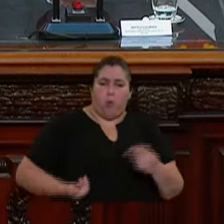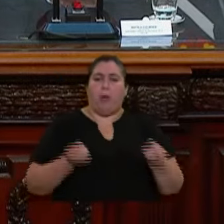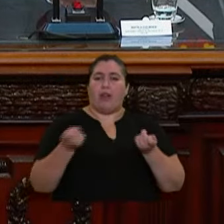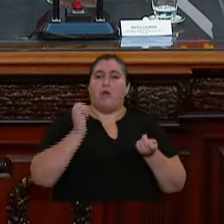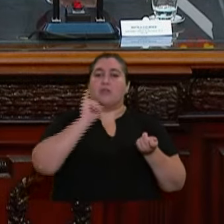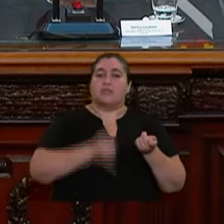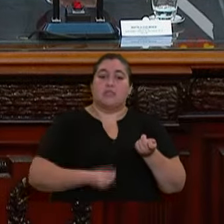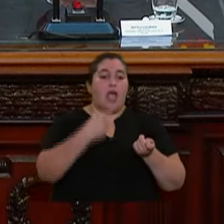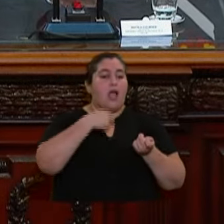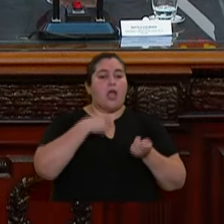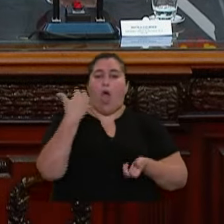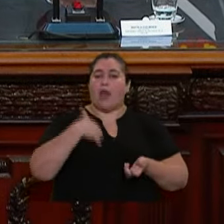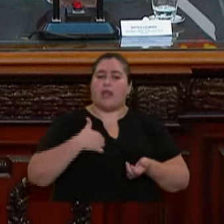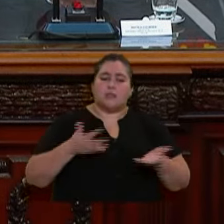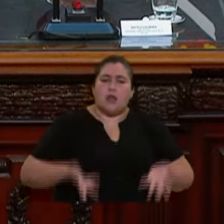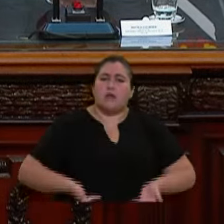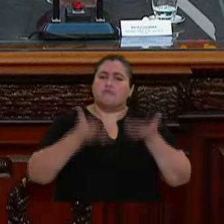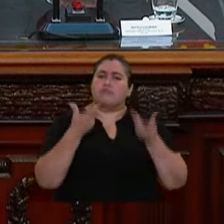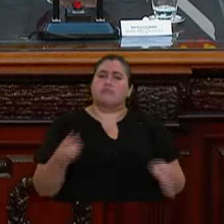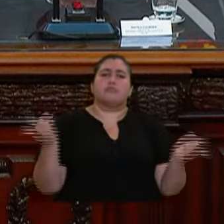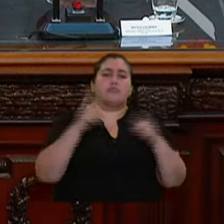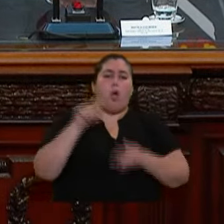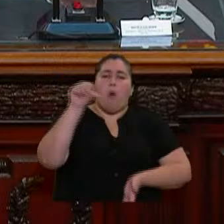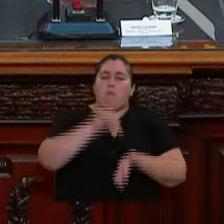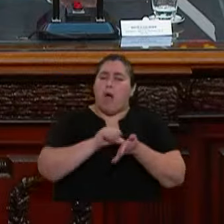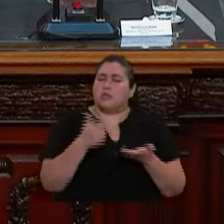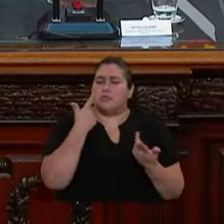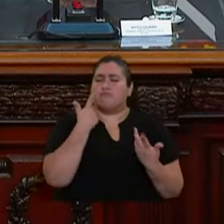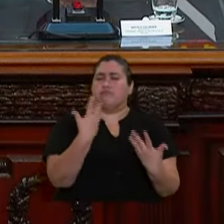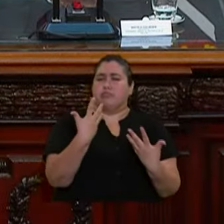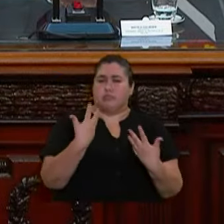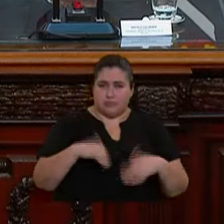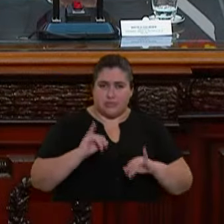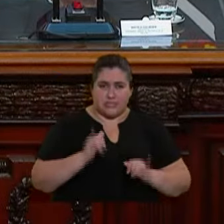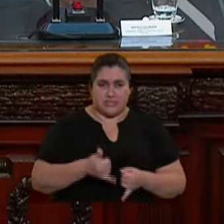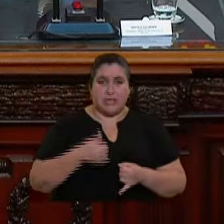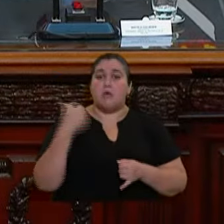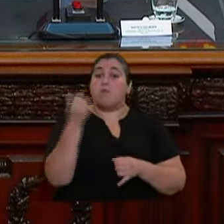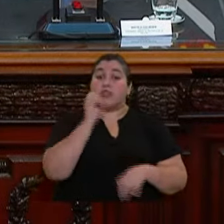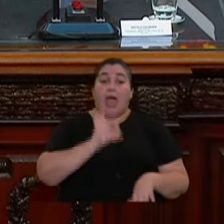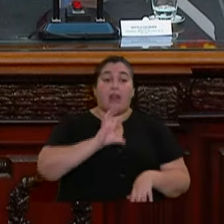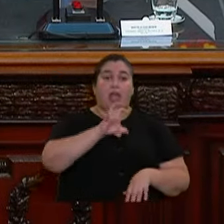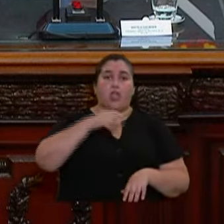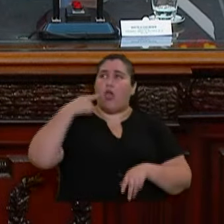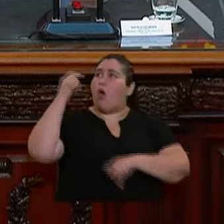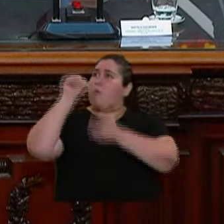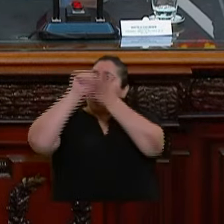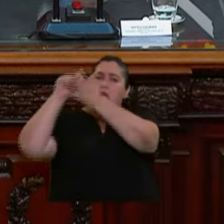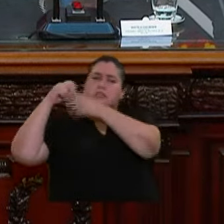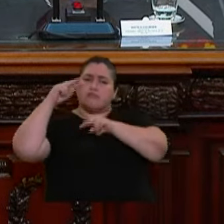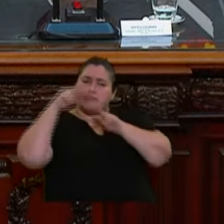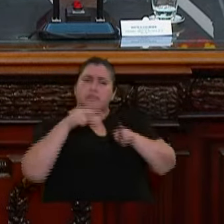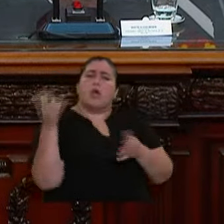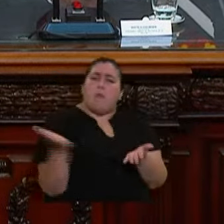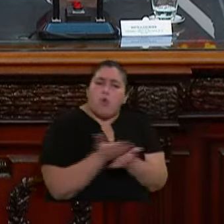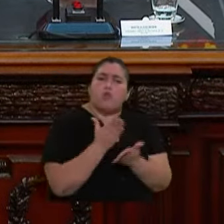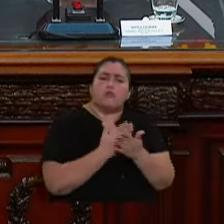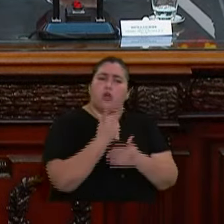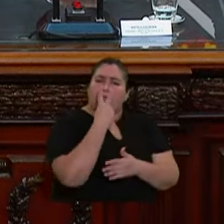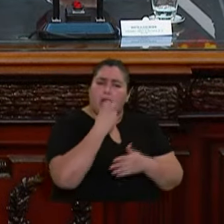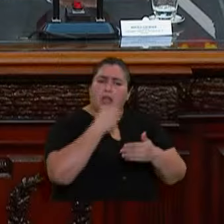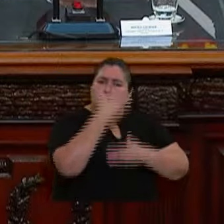de la Argentina una de las grandes naciones del mundo, líder y referencia de la región, una potencia productiva, agrícola,